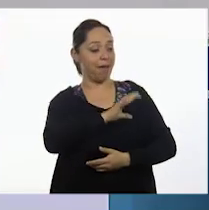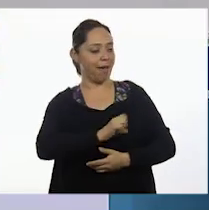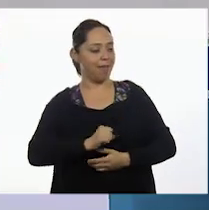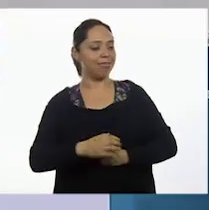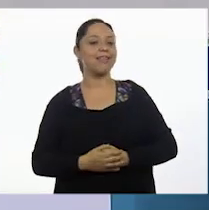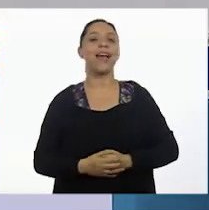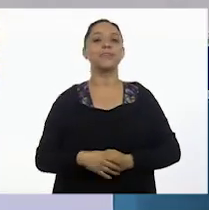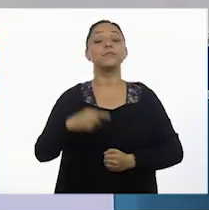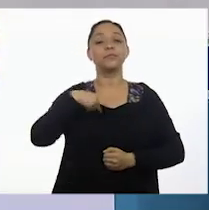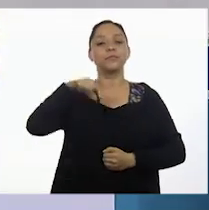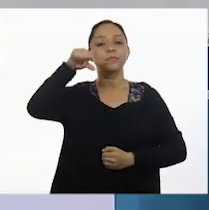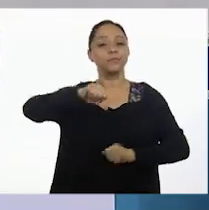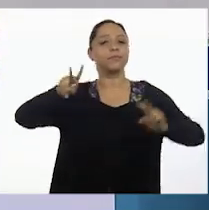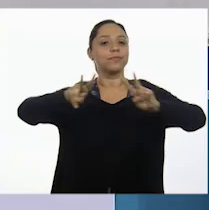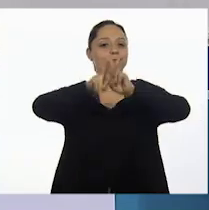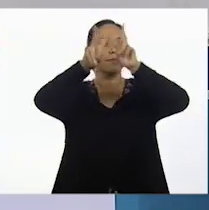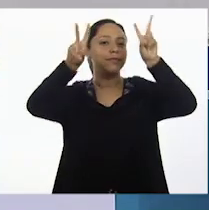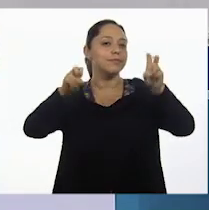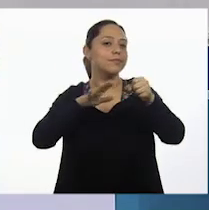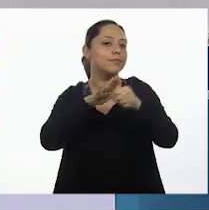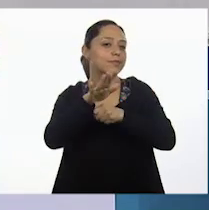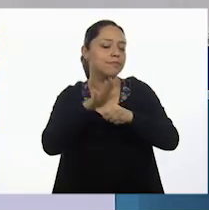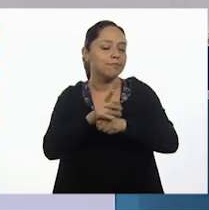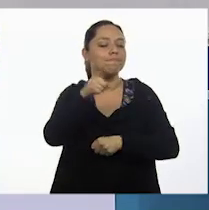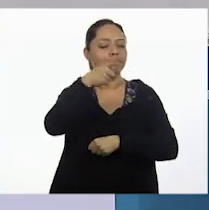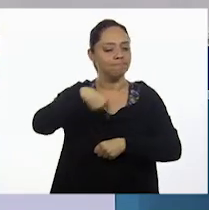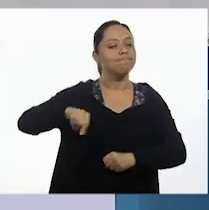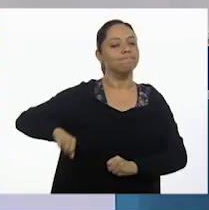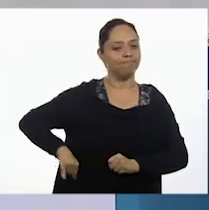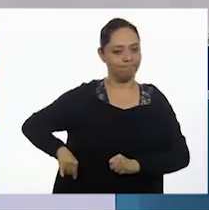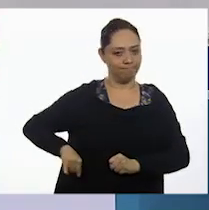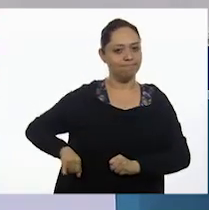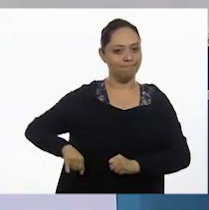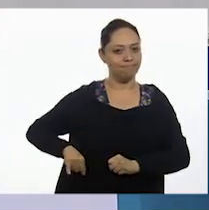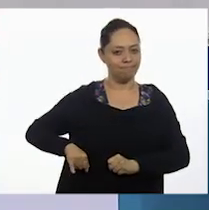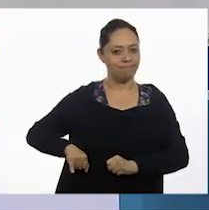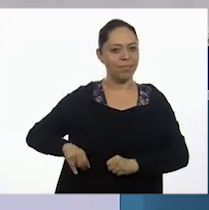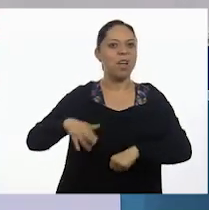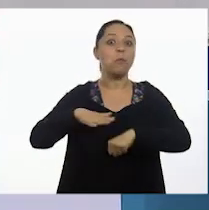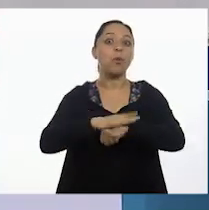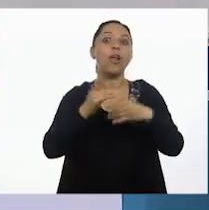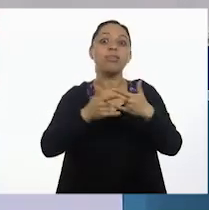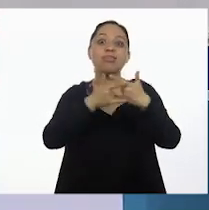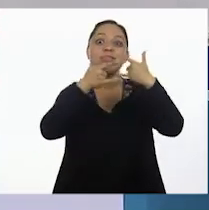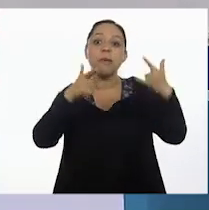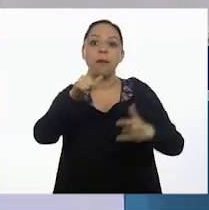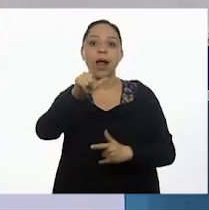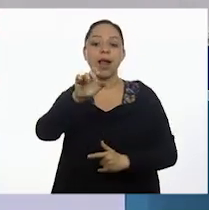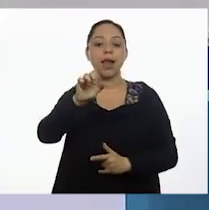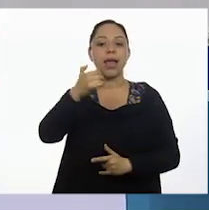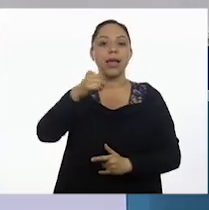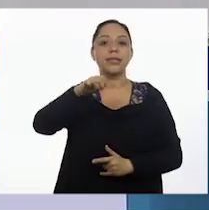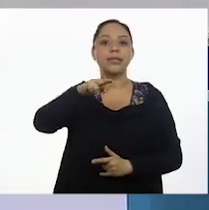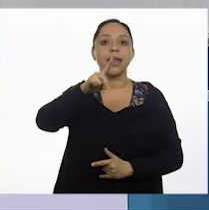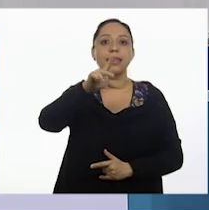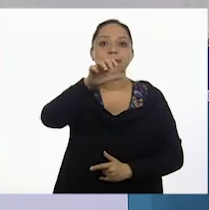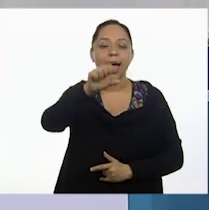Quiero decirles que el tema de hoy de seguro les va a interesar, porque hablaremos sobre las leyendas. ¿Conocen